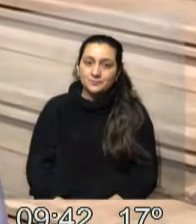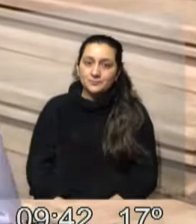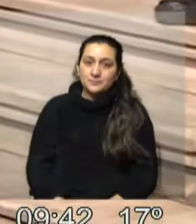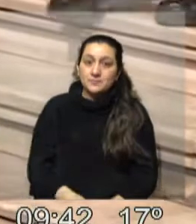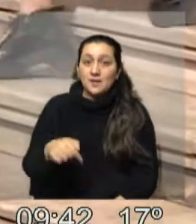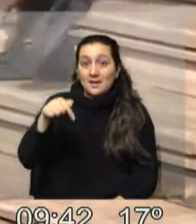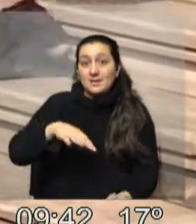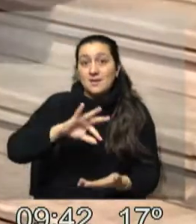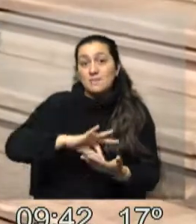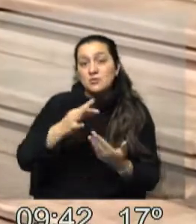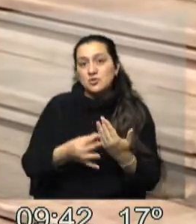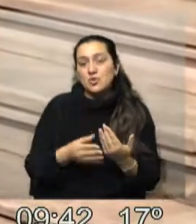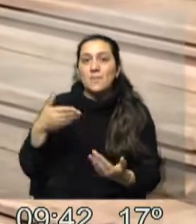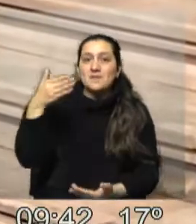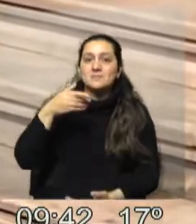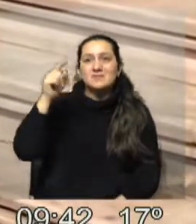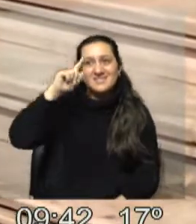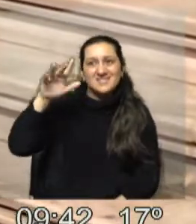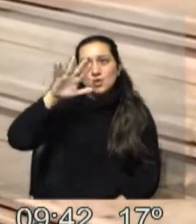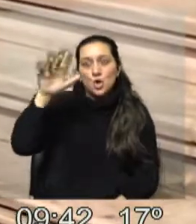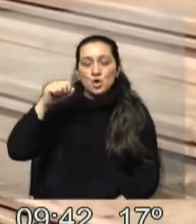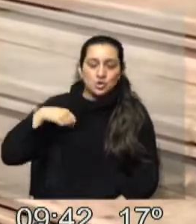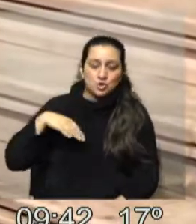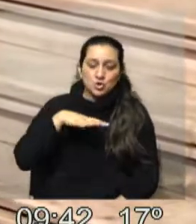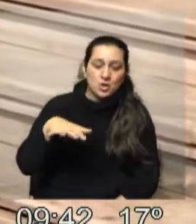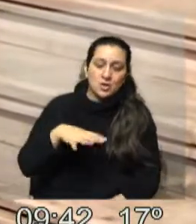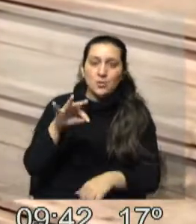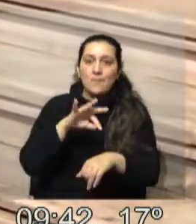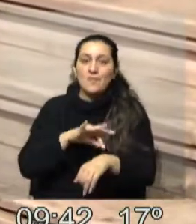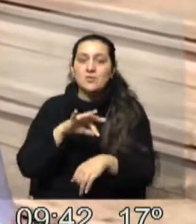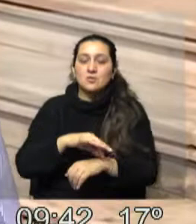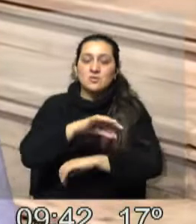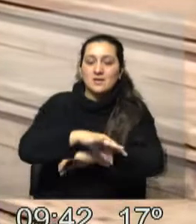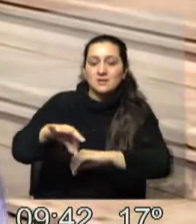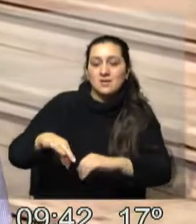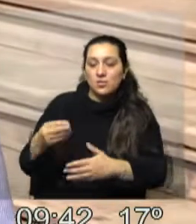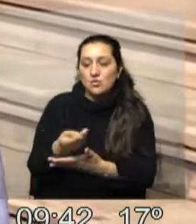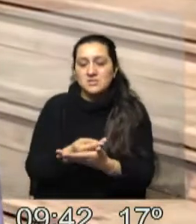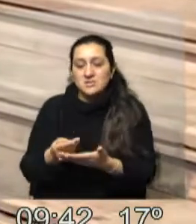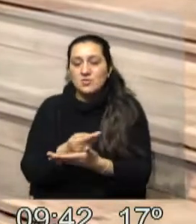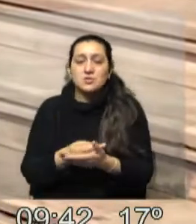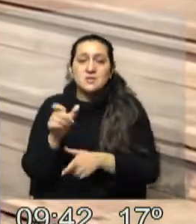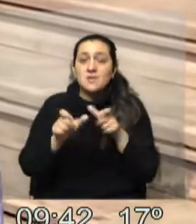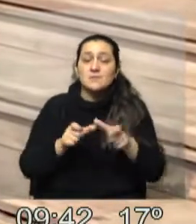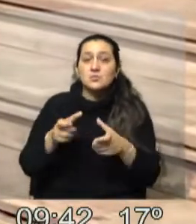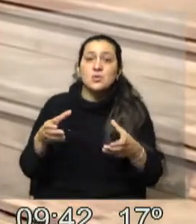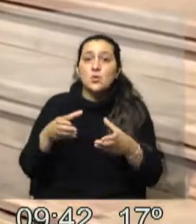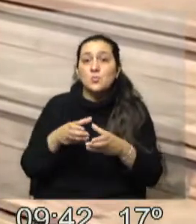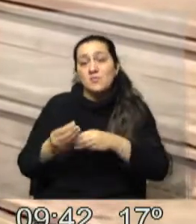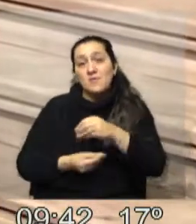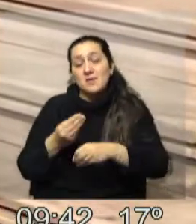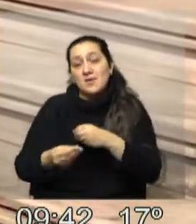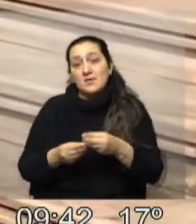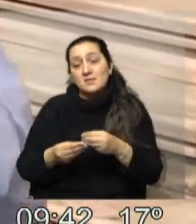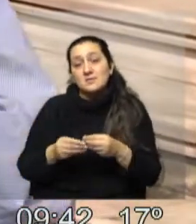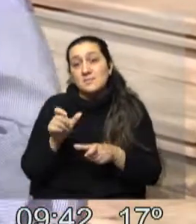en este proyecto participaron psicólogos, sociólogos, médicos, arquitectos, diseñadores y gente del movimiento de familiares y